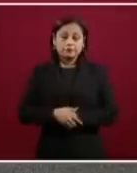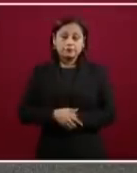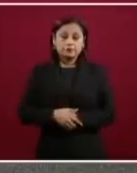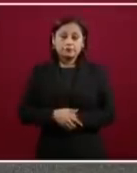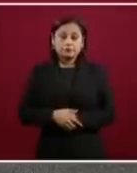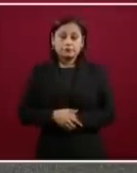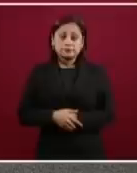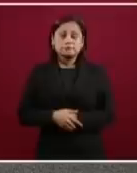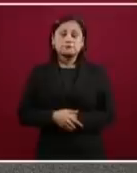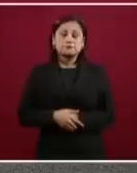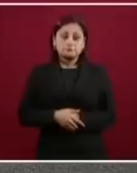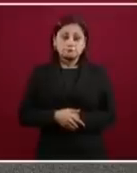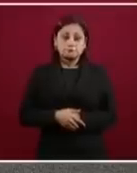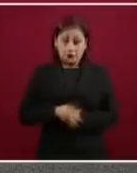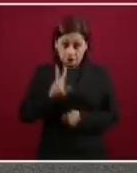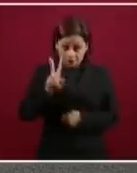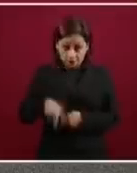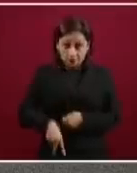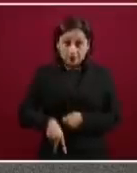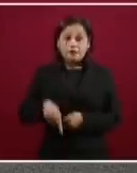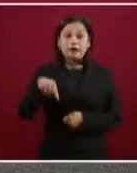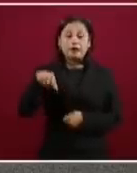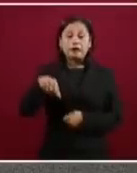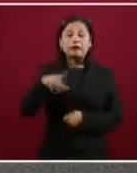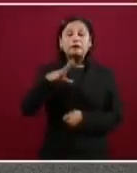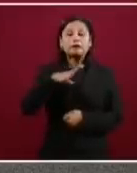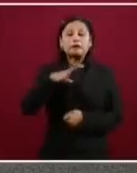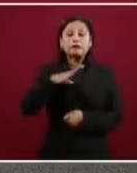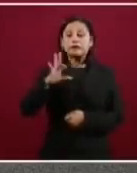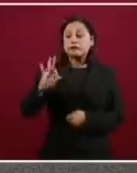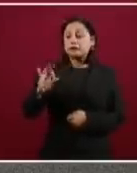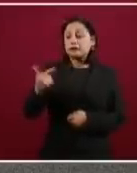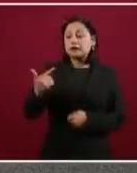incluso denuncias presentadas en la fiscalía.